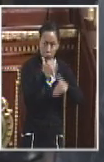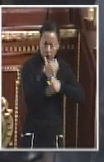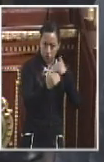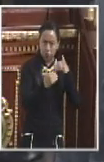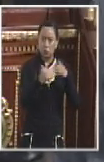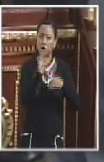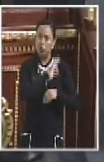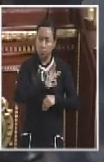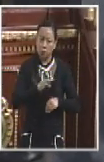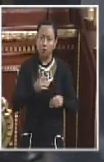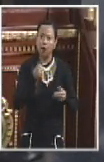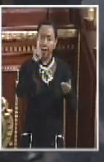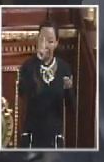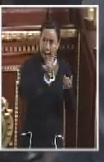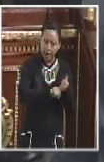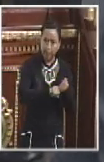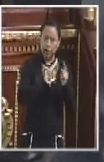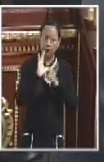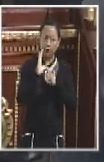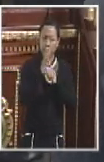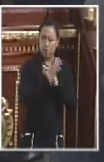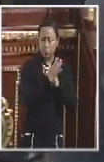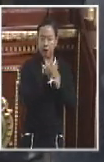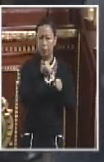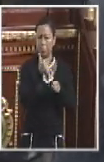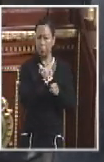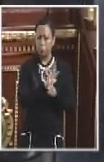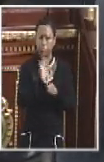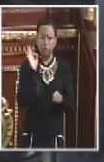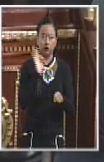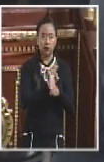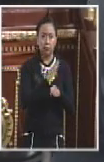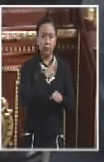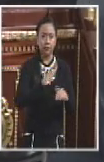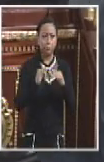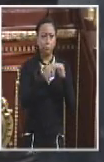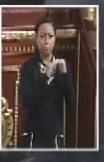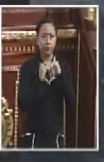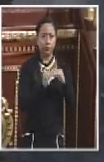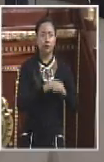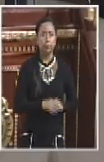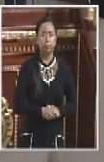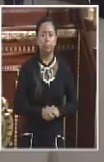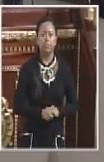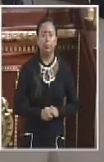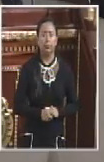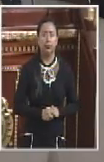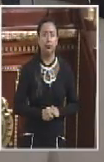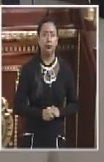será al interior de la Comisión de Administración y Procuración de Justicia.